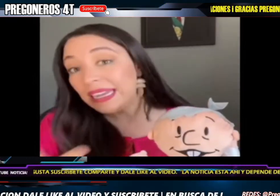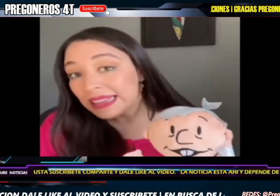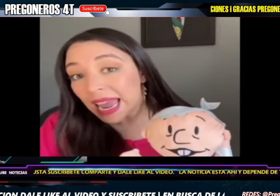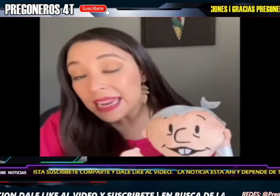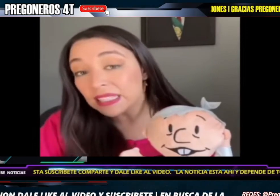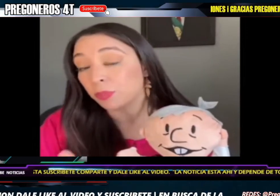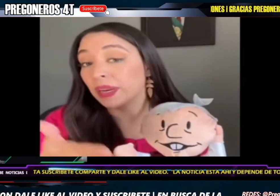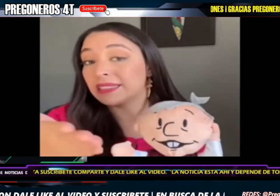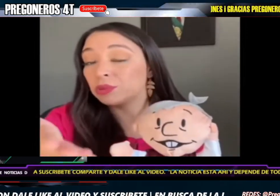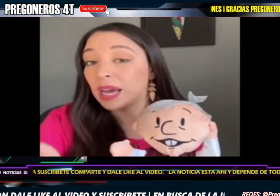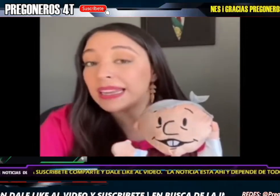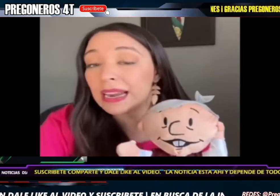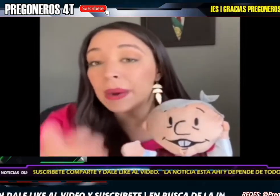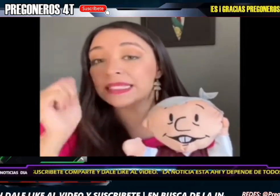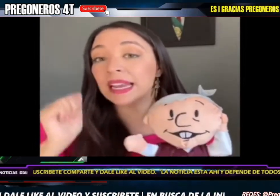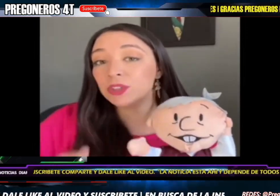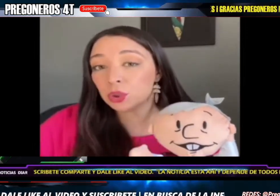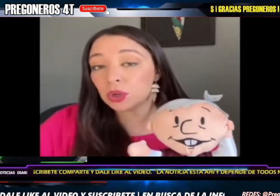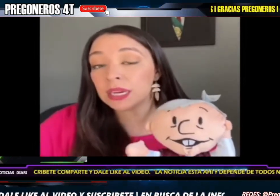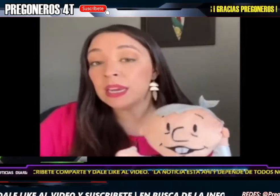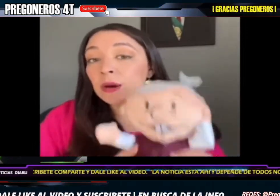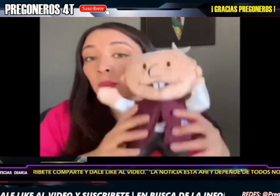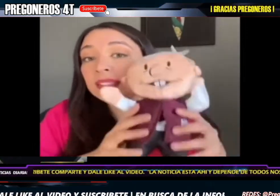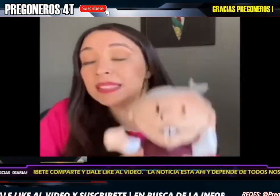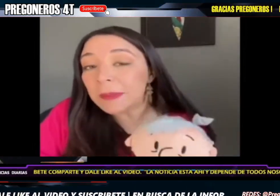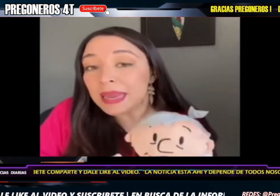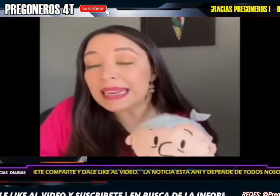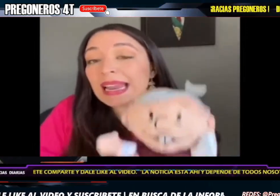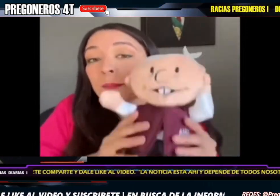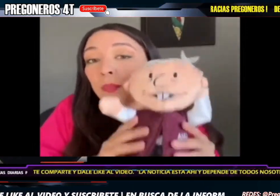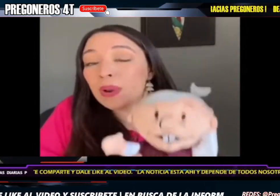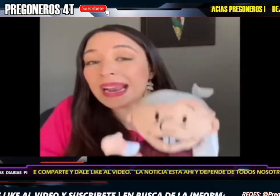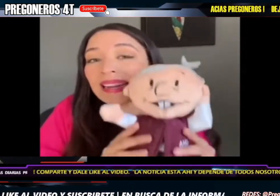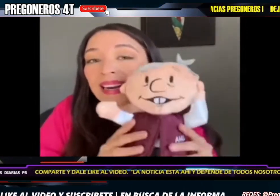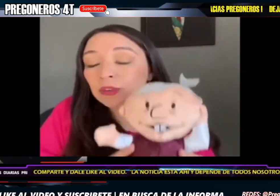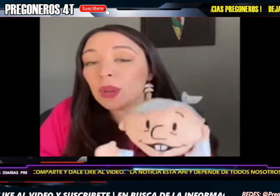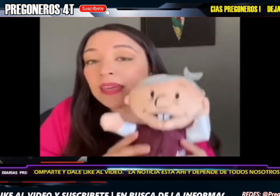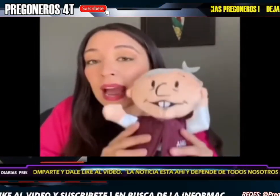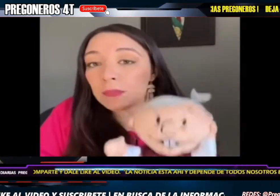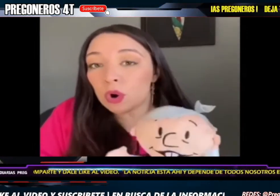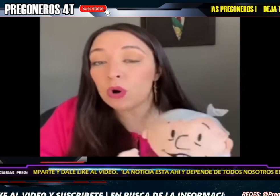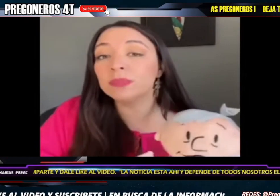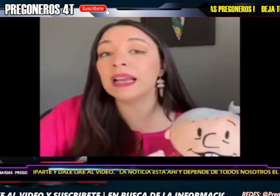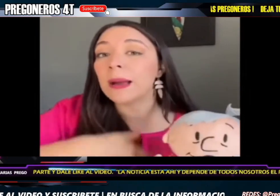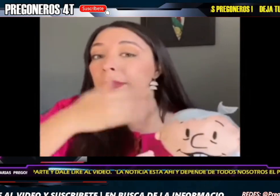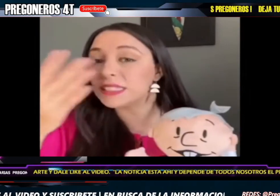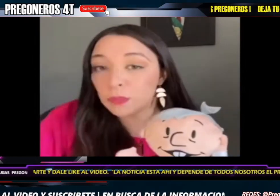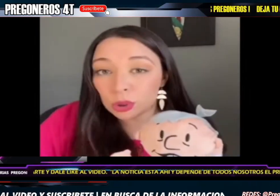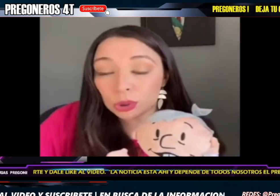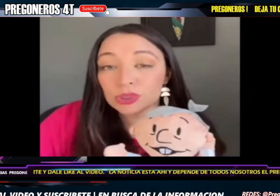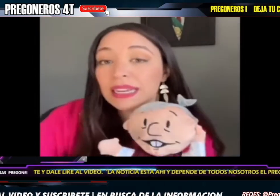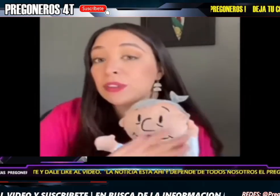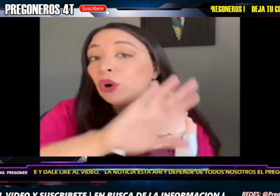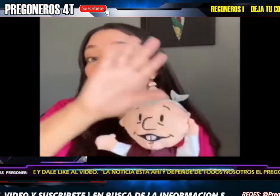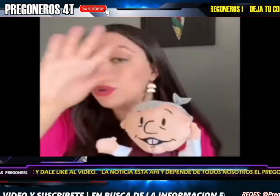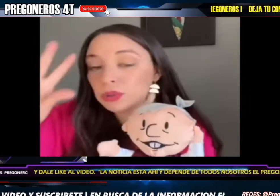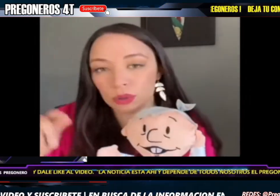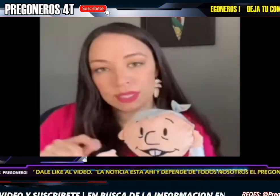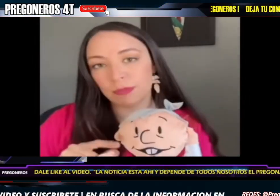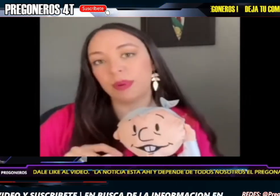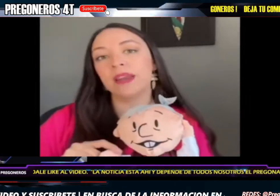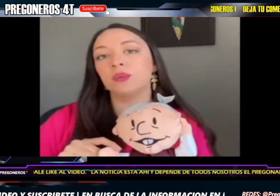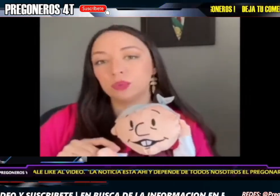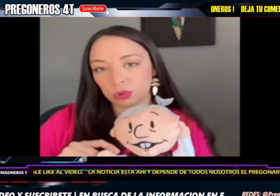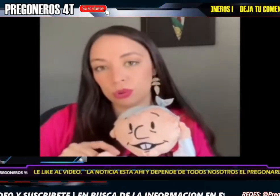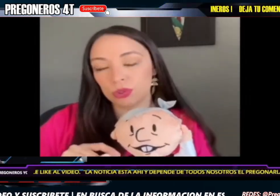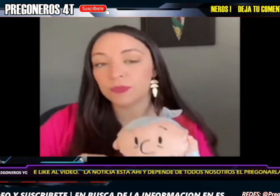o de Lily Téllez porque asustarían más que el Chucky pues temen que la pura caricatura de amlo obtenga más votos que todos